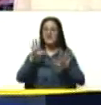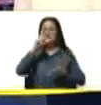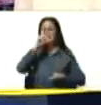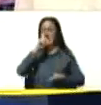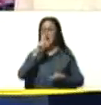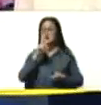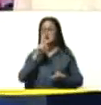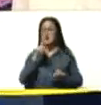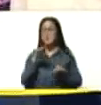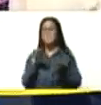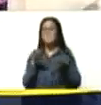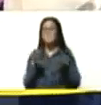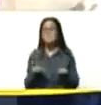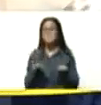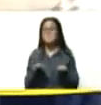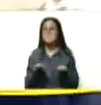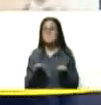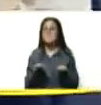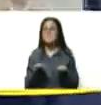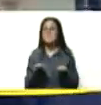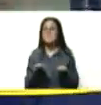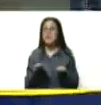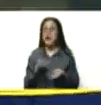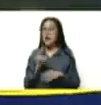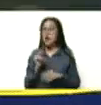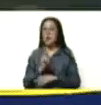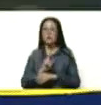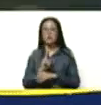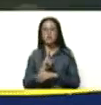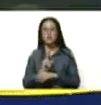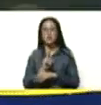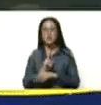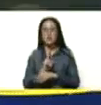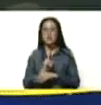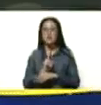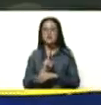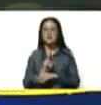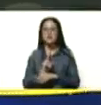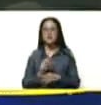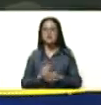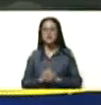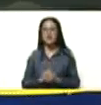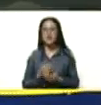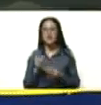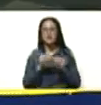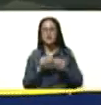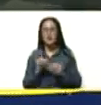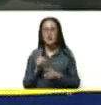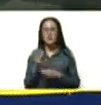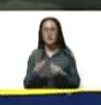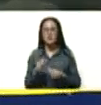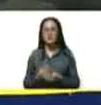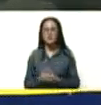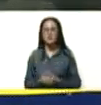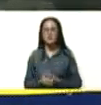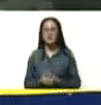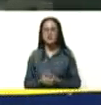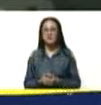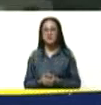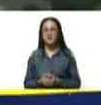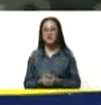Tienen detenido. Correcto, pero ¿qué es lo primero que le recuperan, Carlos? No, empezando por el sistema. Cuando tú le entras a recuperar, ¿qué es lo primero que hace? Empezando por el sistema